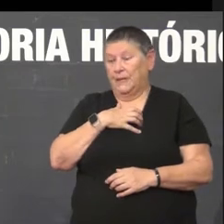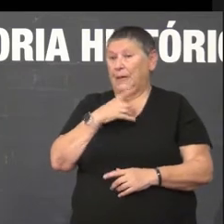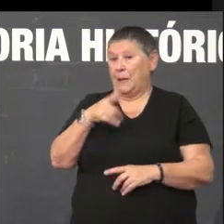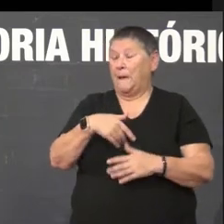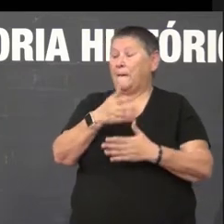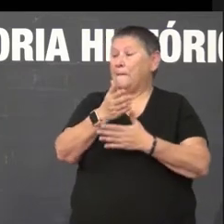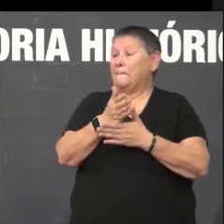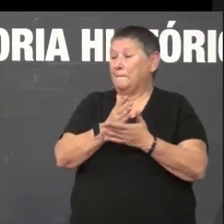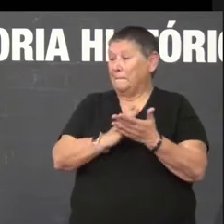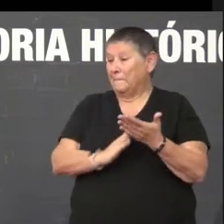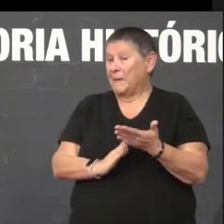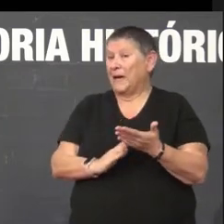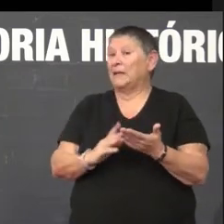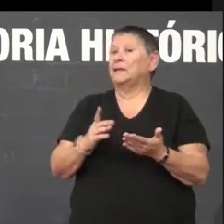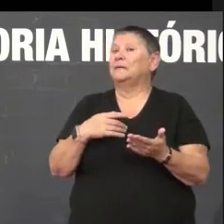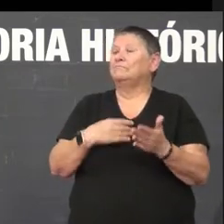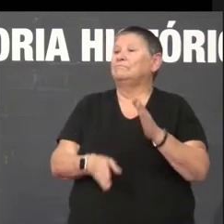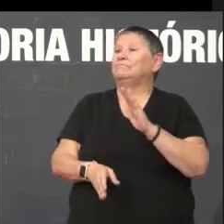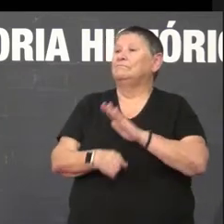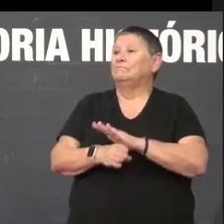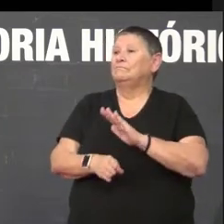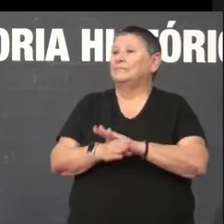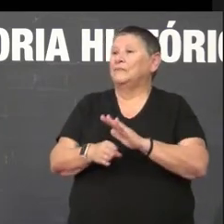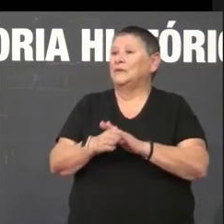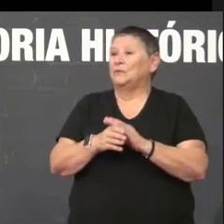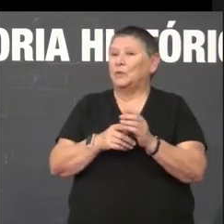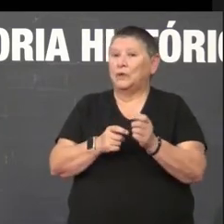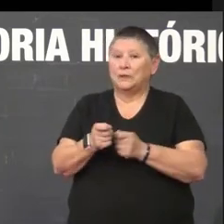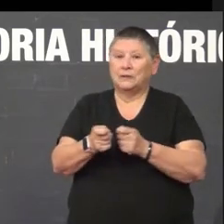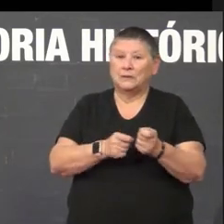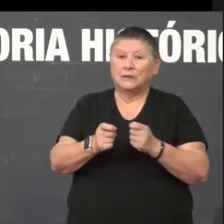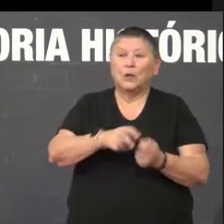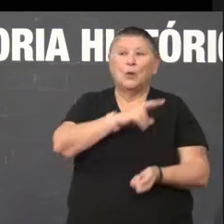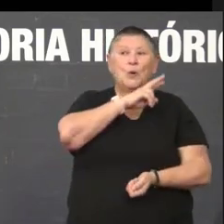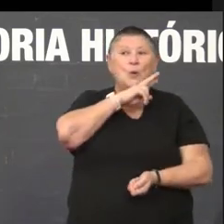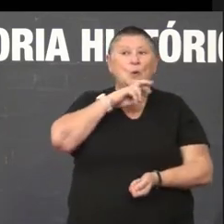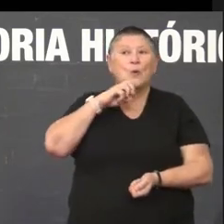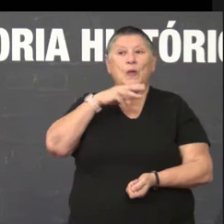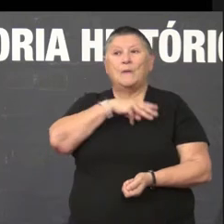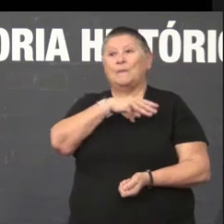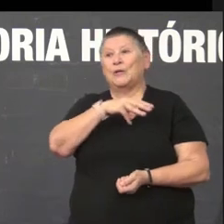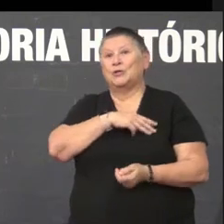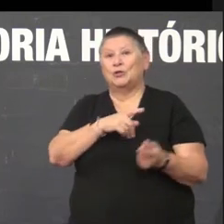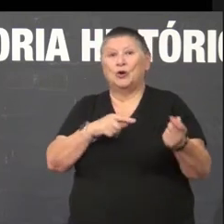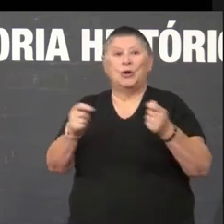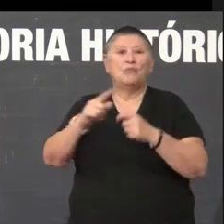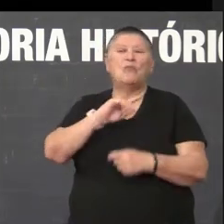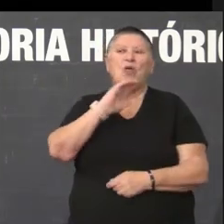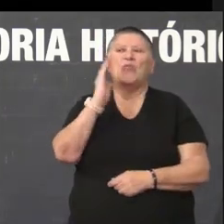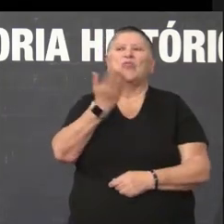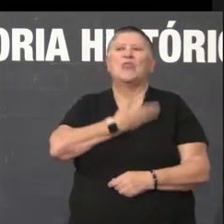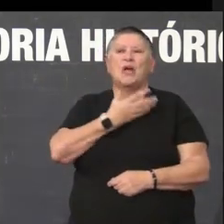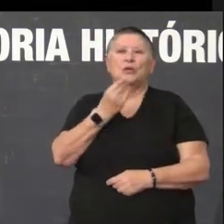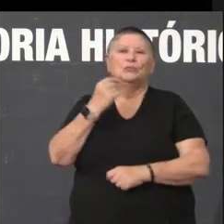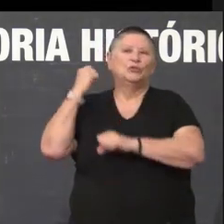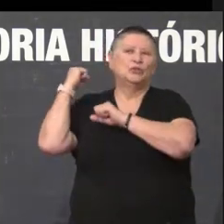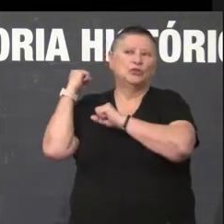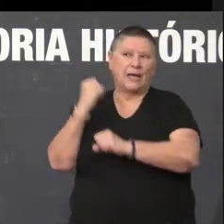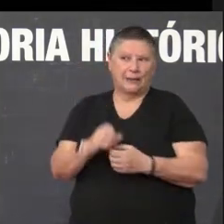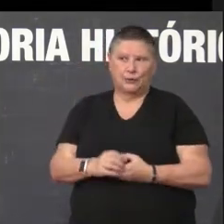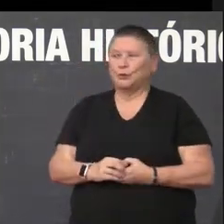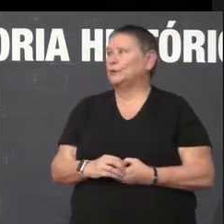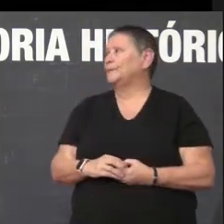seguimos todavía a cuestión da confabulación judeo-masónica que tanto dano nos fixo durante tantos anos, e que